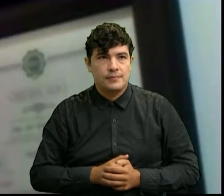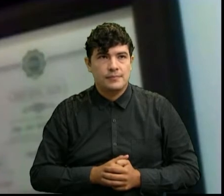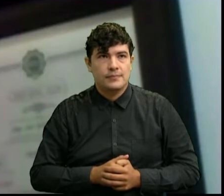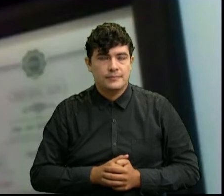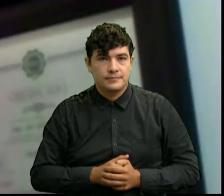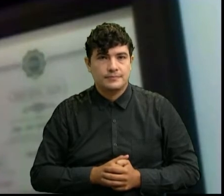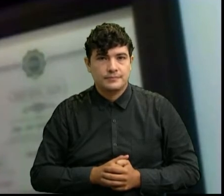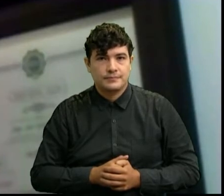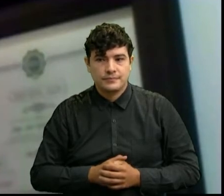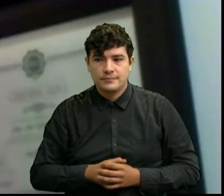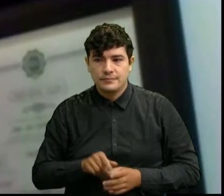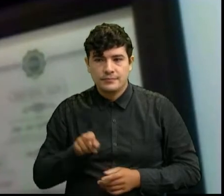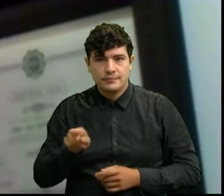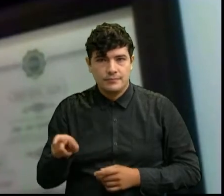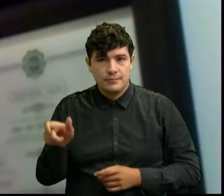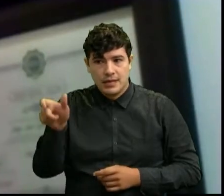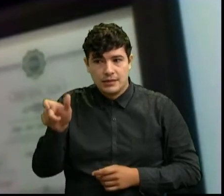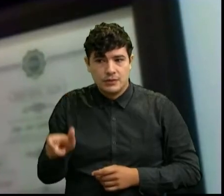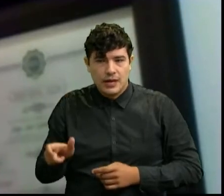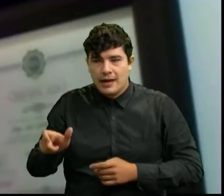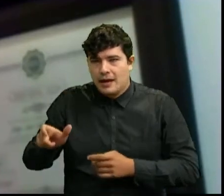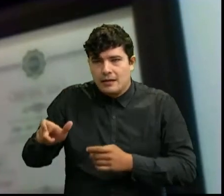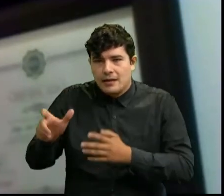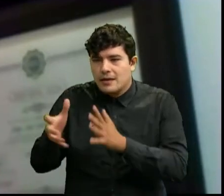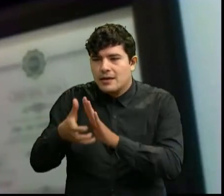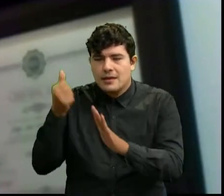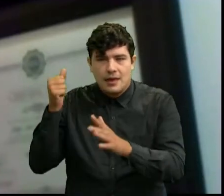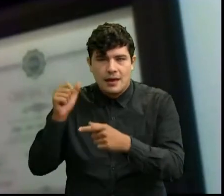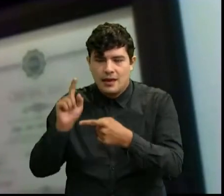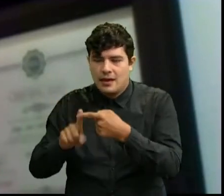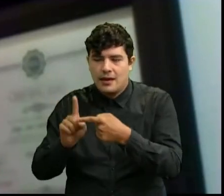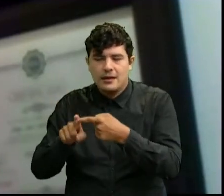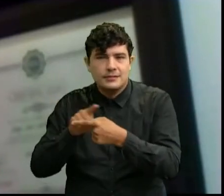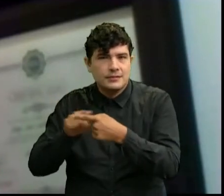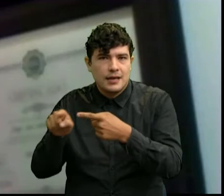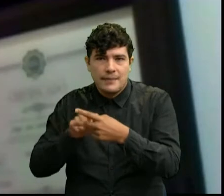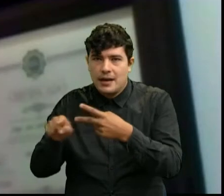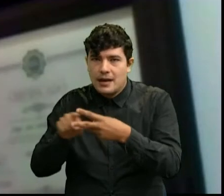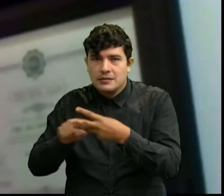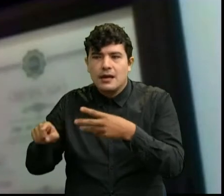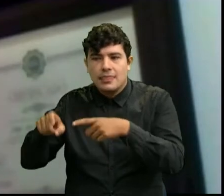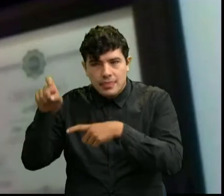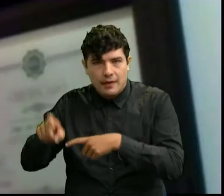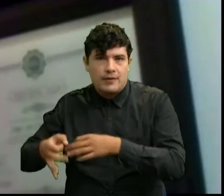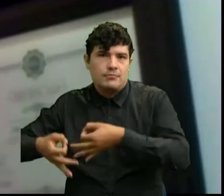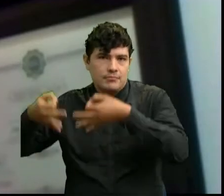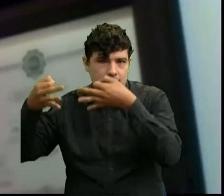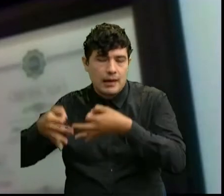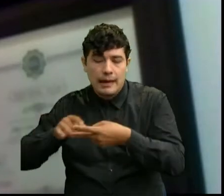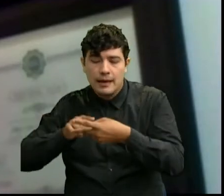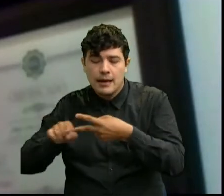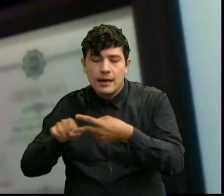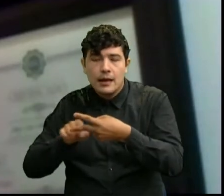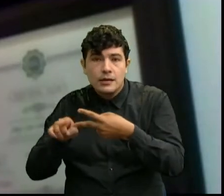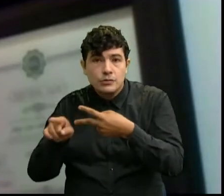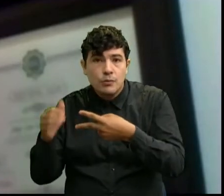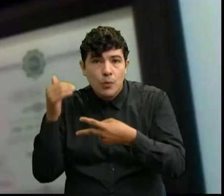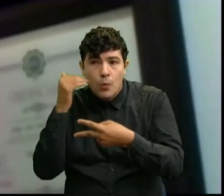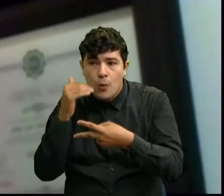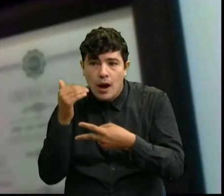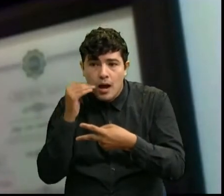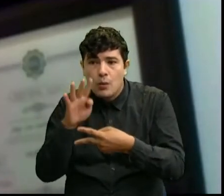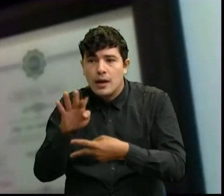de las semanas. Es decir, en un ejemplo, María tiene 43 años y empezó a